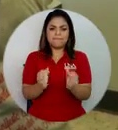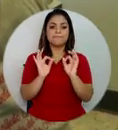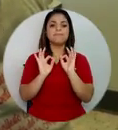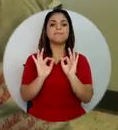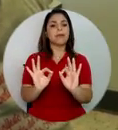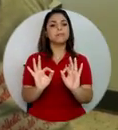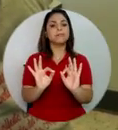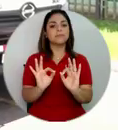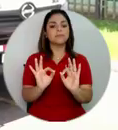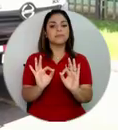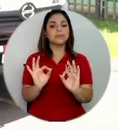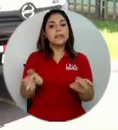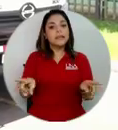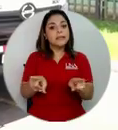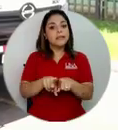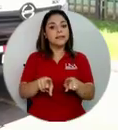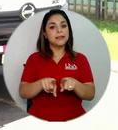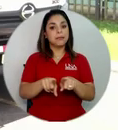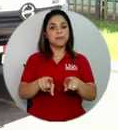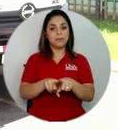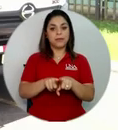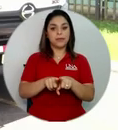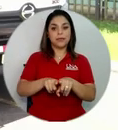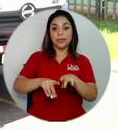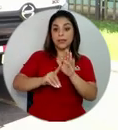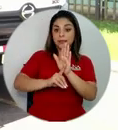existentes y que además de eso